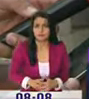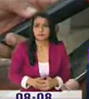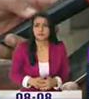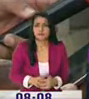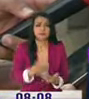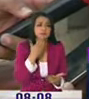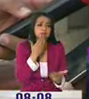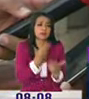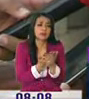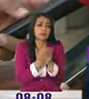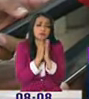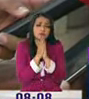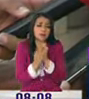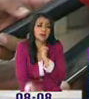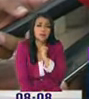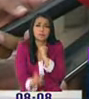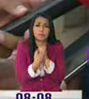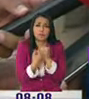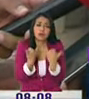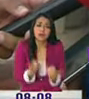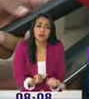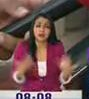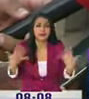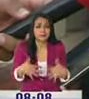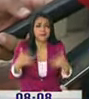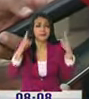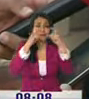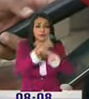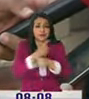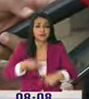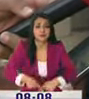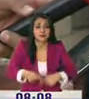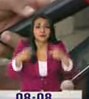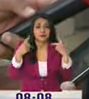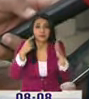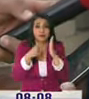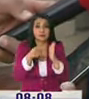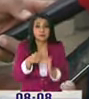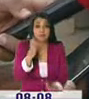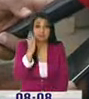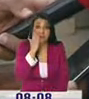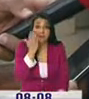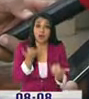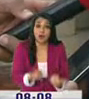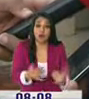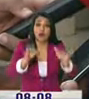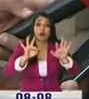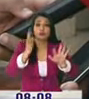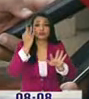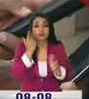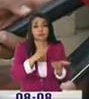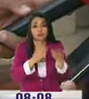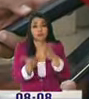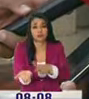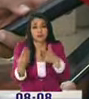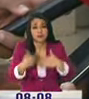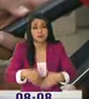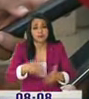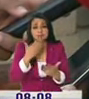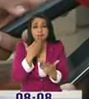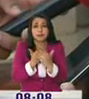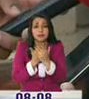por apoyarnos en este momento tan crítico que nos encontramos, ¿no? Ya sea que mi madre hoy es 8 días que falleció. Les